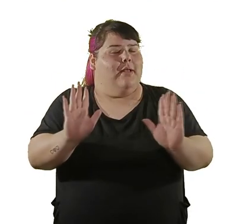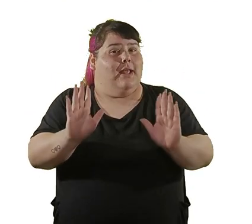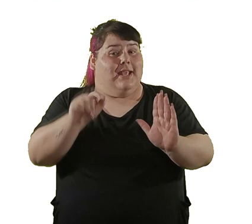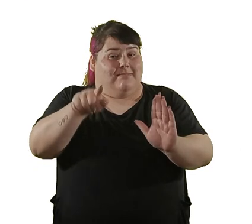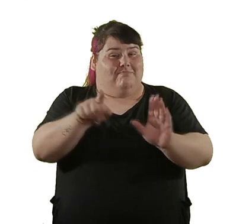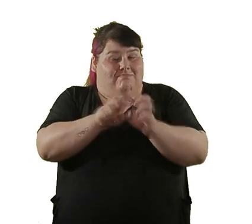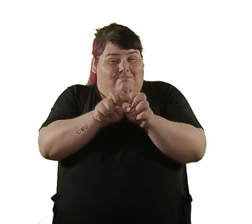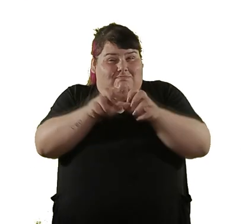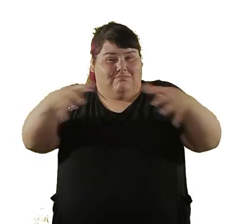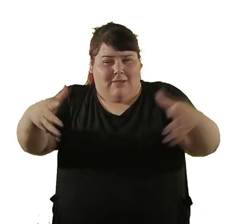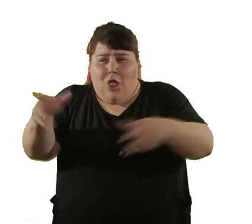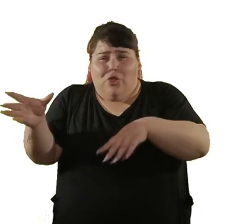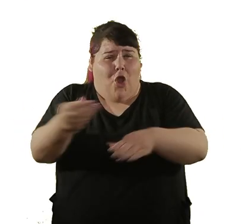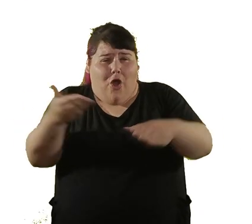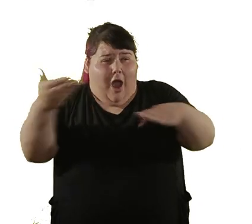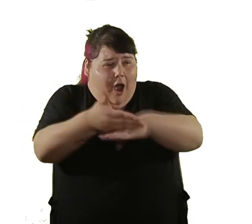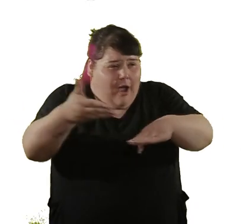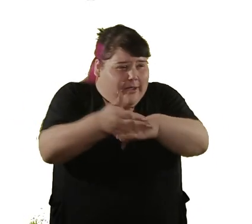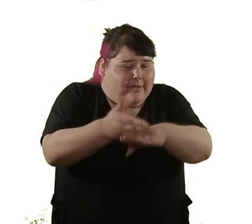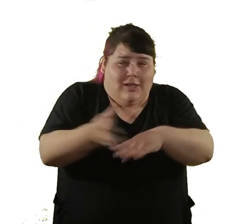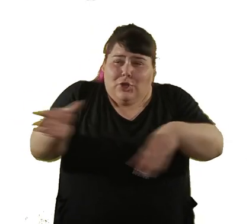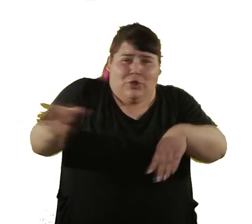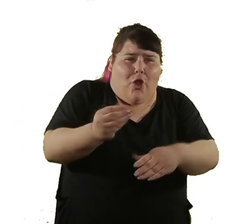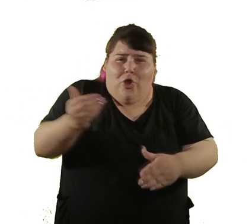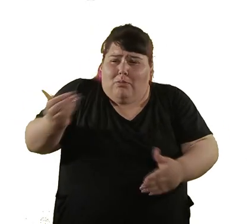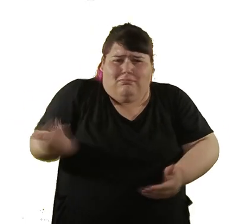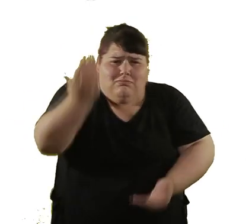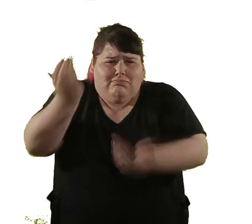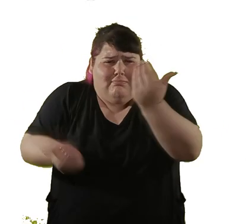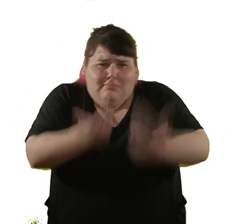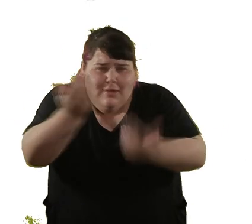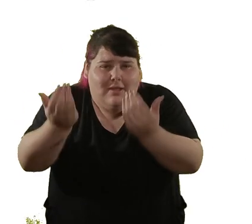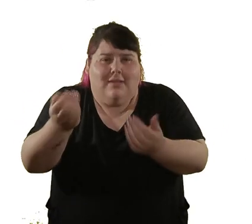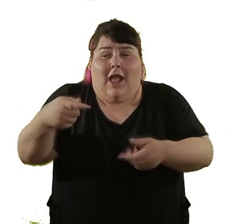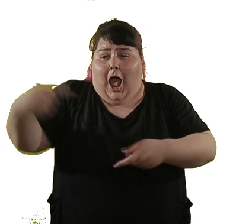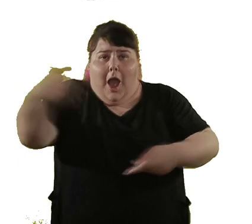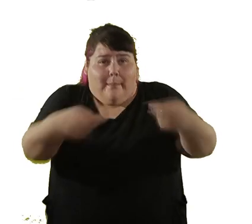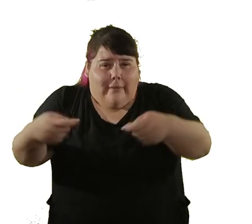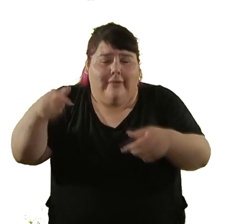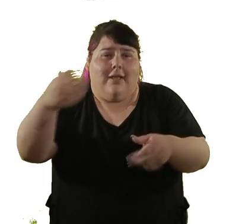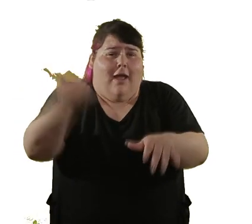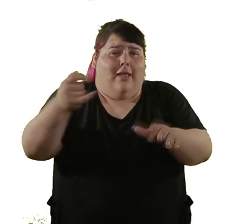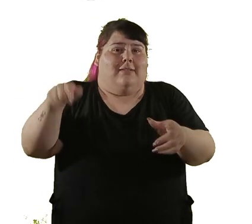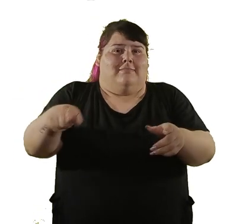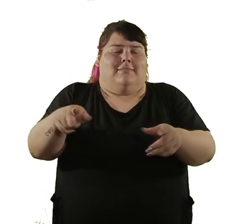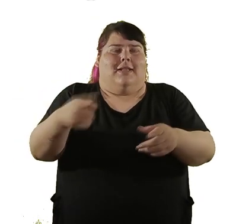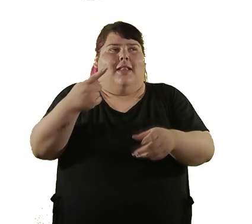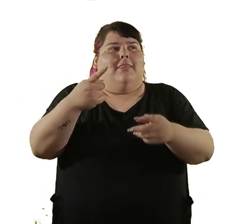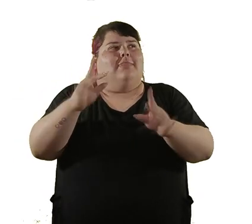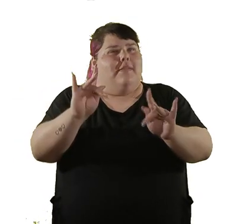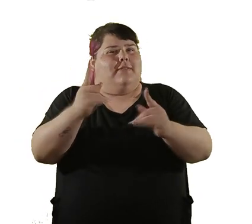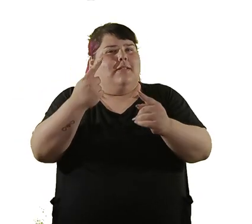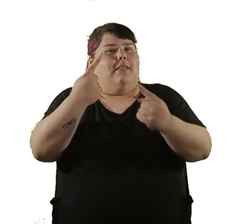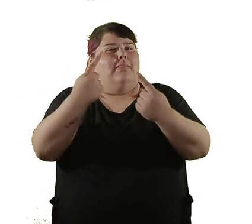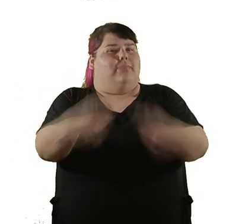ser algo tan accesible y donde todo el mundo colabora y todo el mundo genera contenido, se hace también más difícil discernir